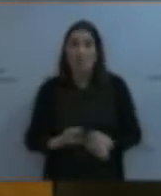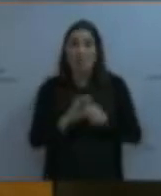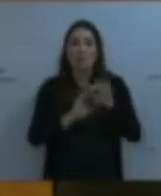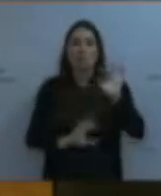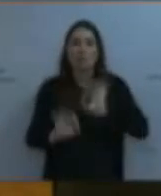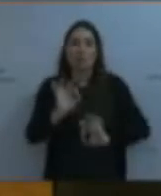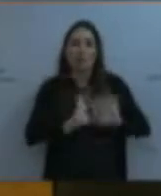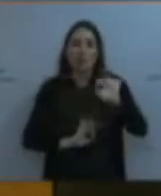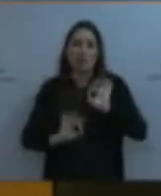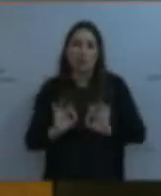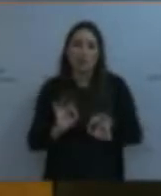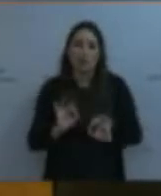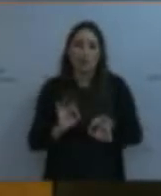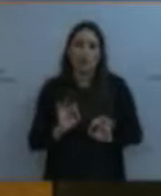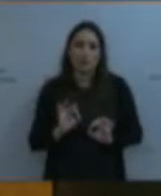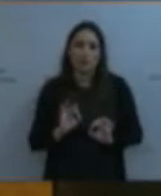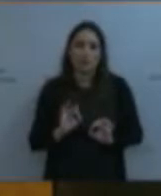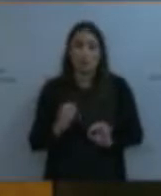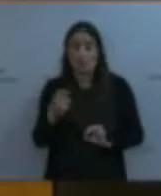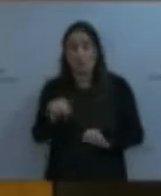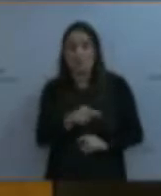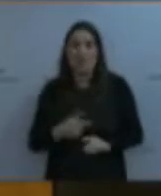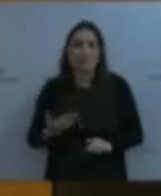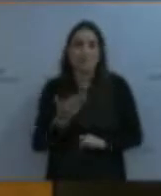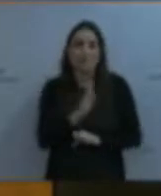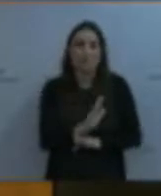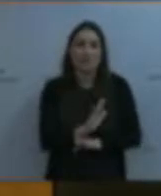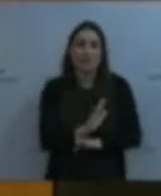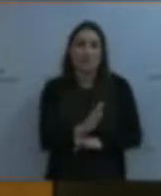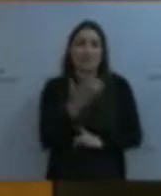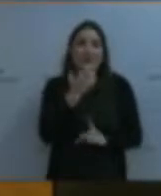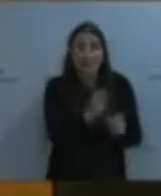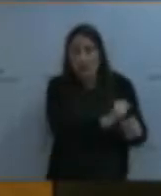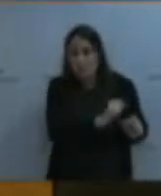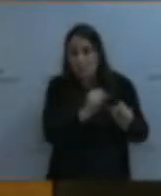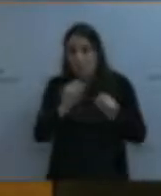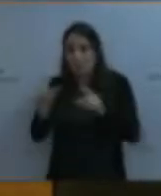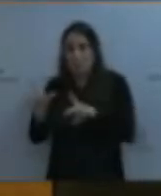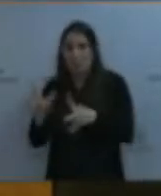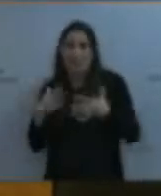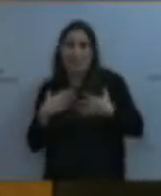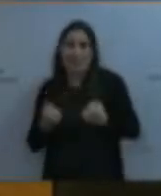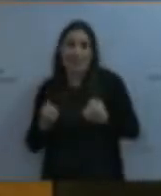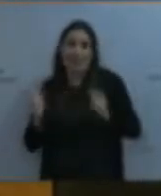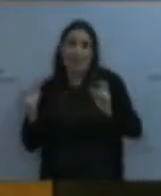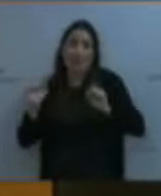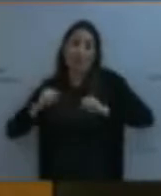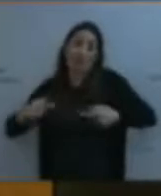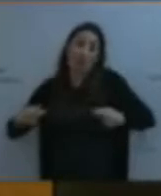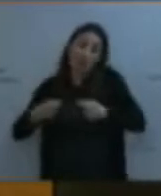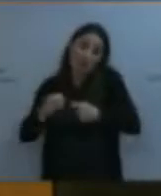organizativo, lo que planteen y es que derivar a la sanidad concertada y privada nun arregla